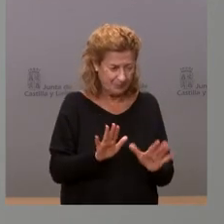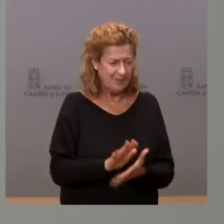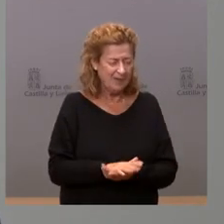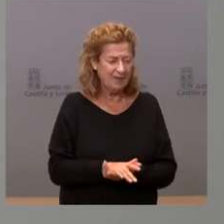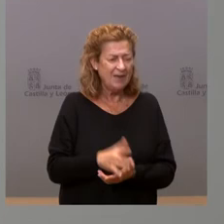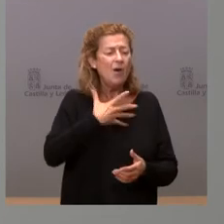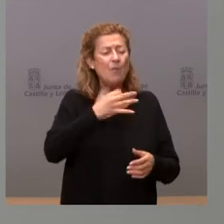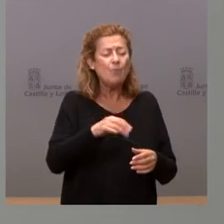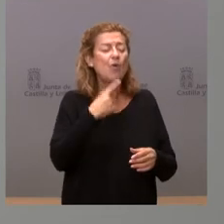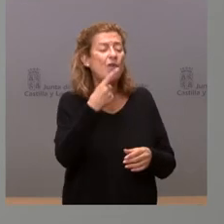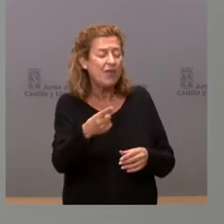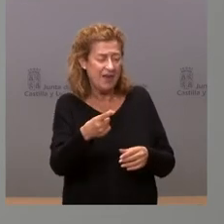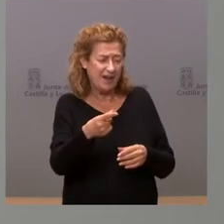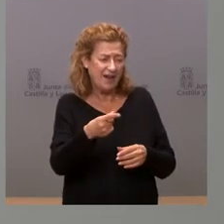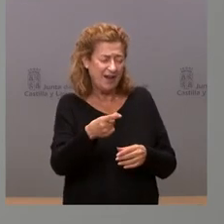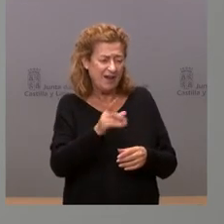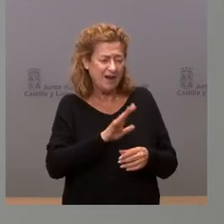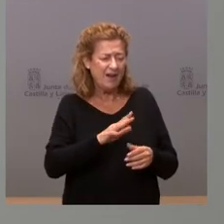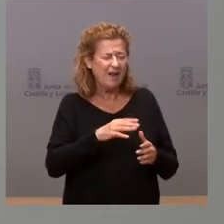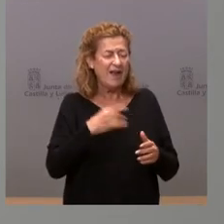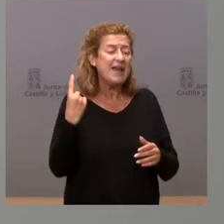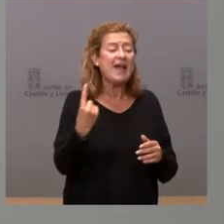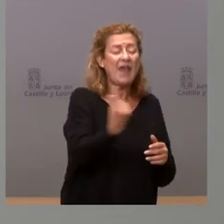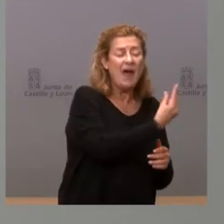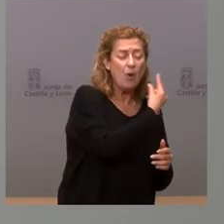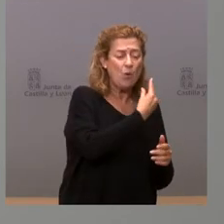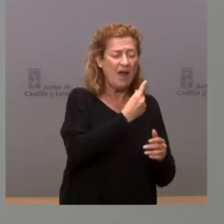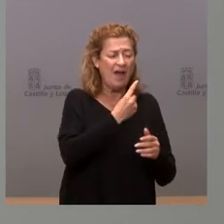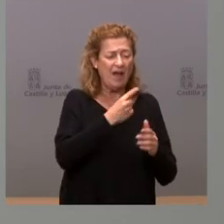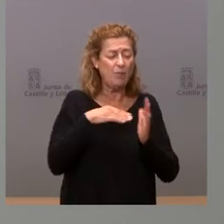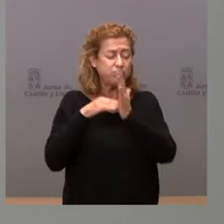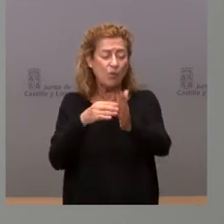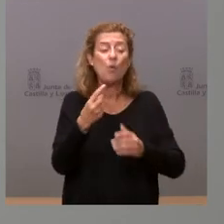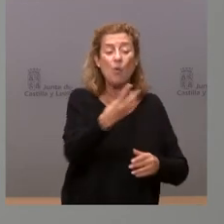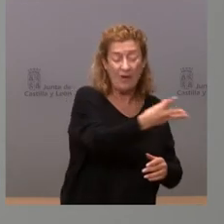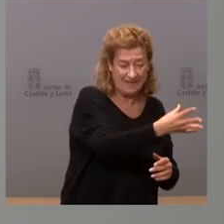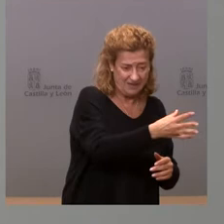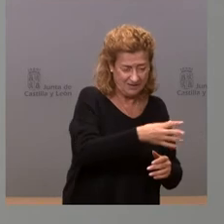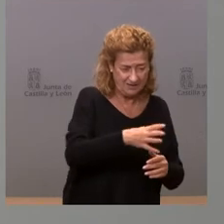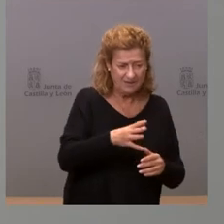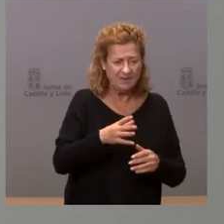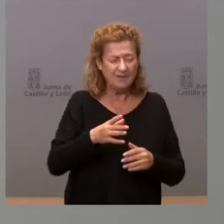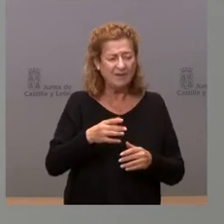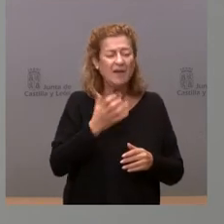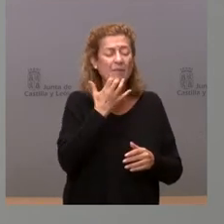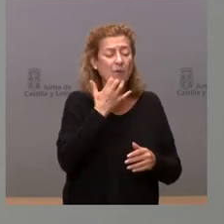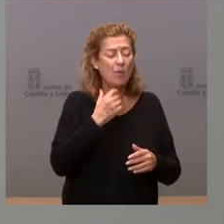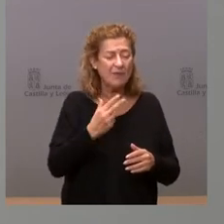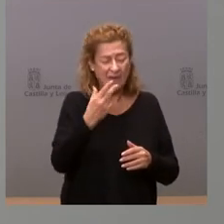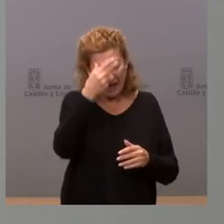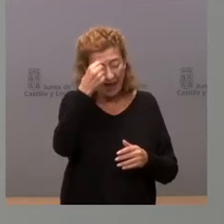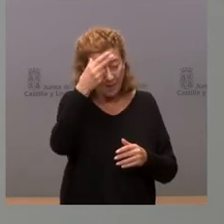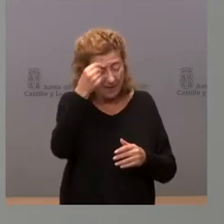le puedo decir las unidades que corresponden a cada una de las provincias en la provincia de ávila